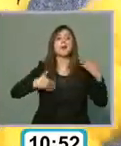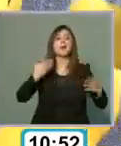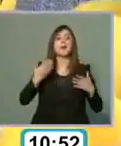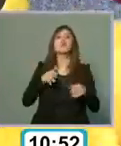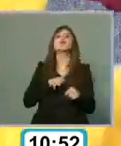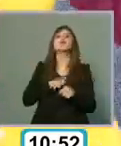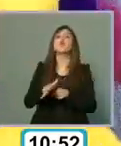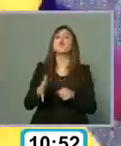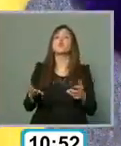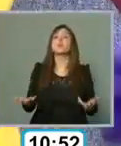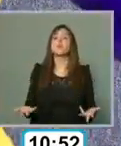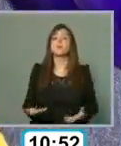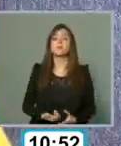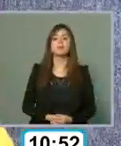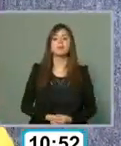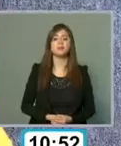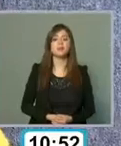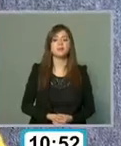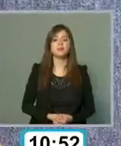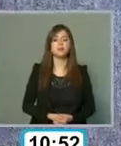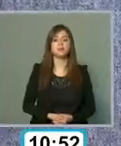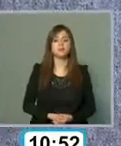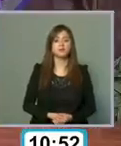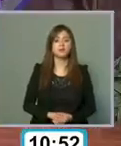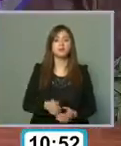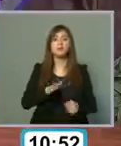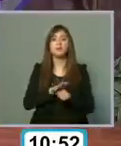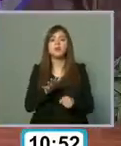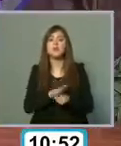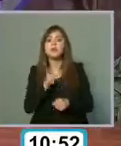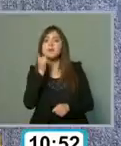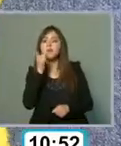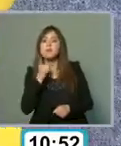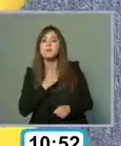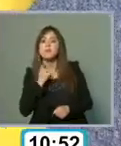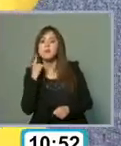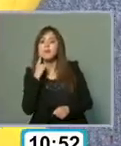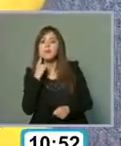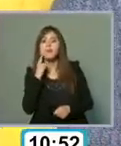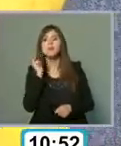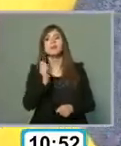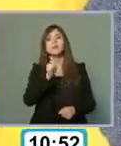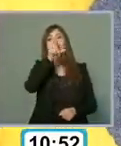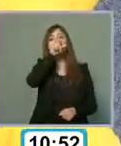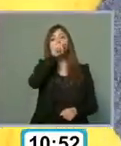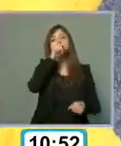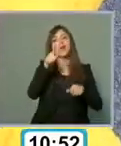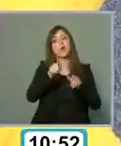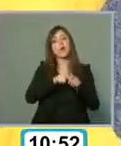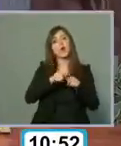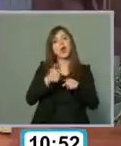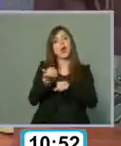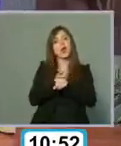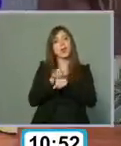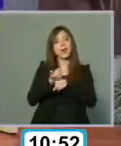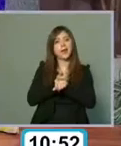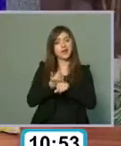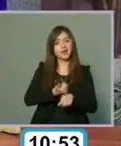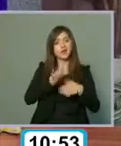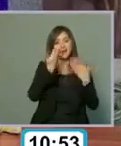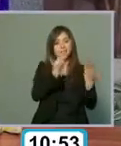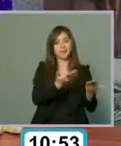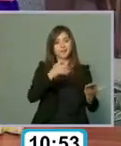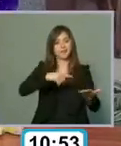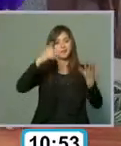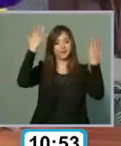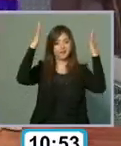cantar? ¿Qué te parece si cantamos? ¿Cuál? A ver. Pues que el pollito amarillito. Ah, pues claro, Pues claro. el pollito. Fuerte el aplauso